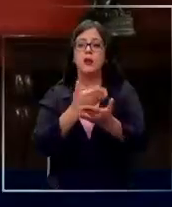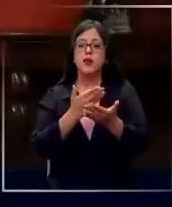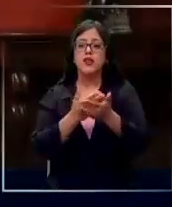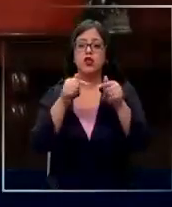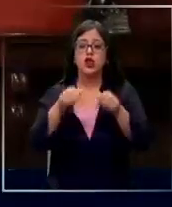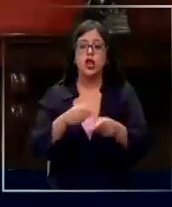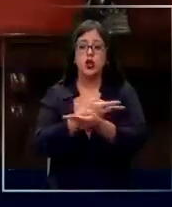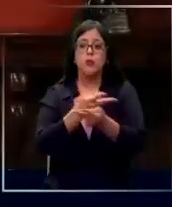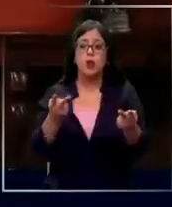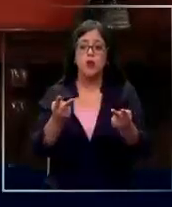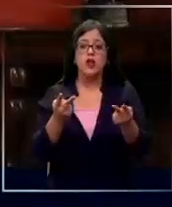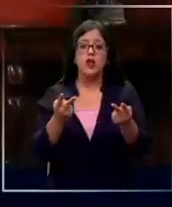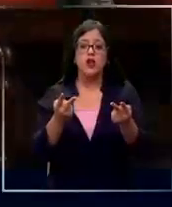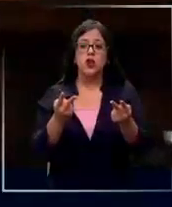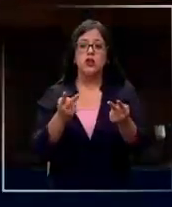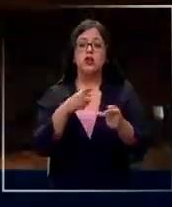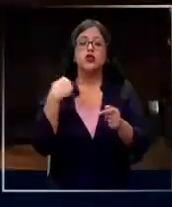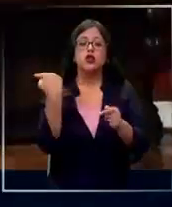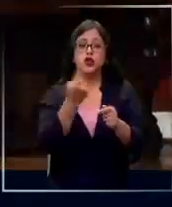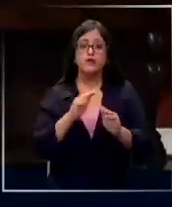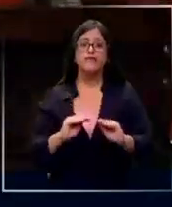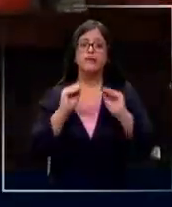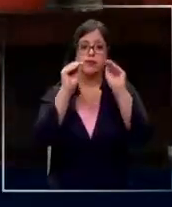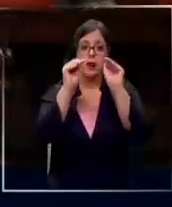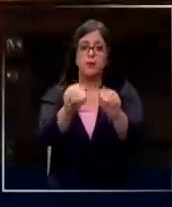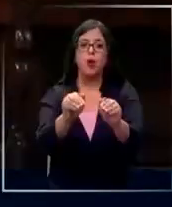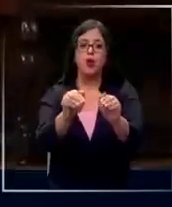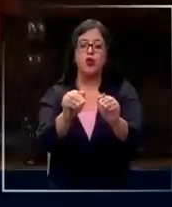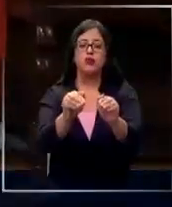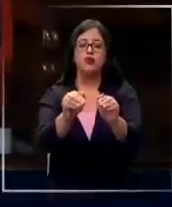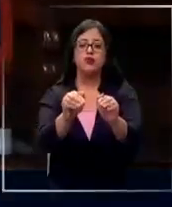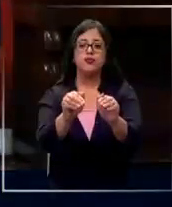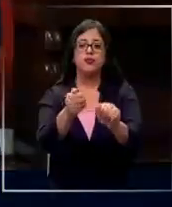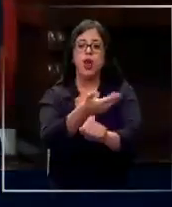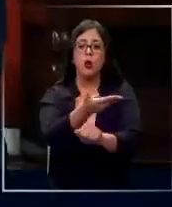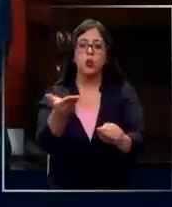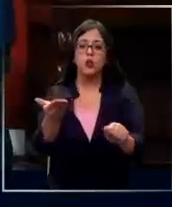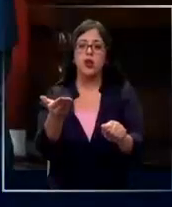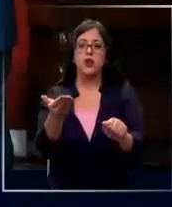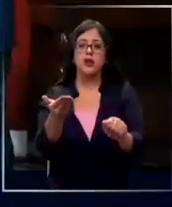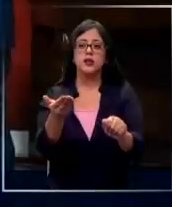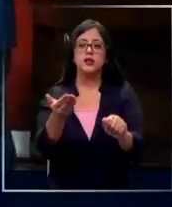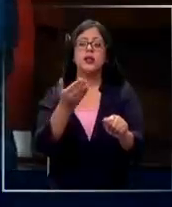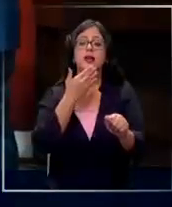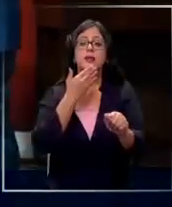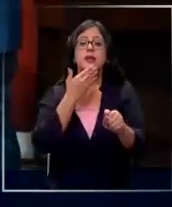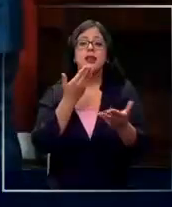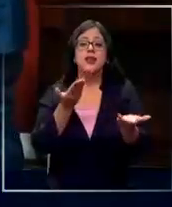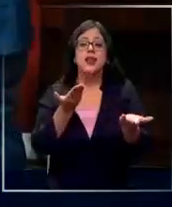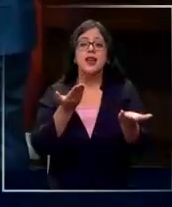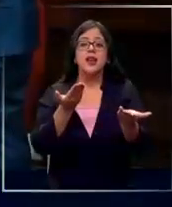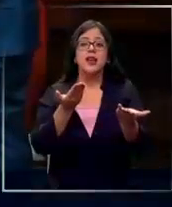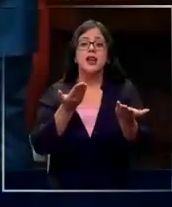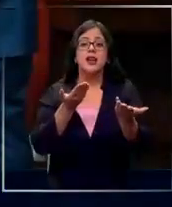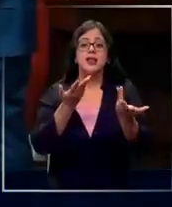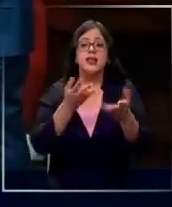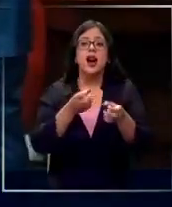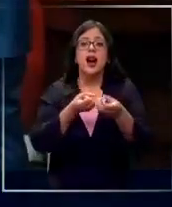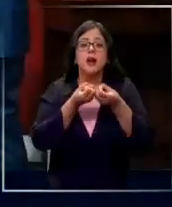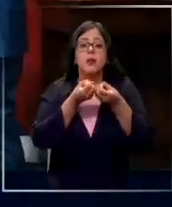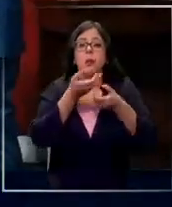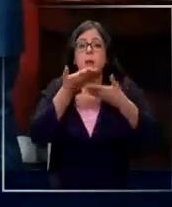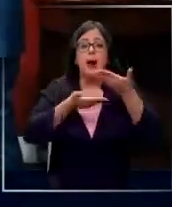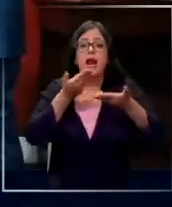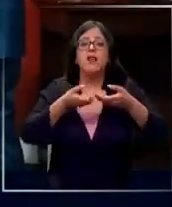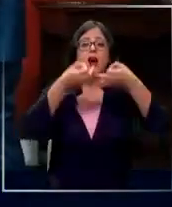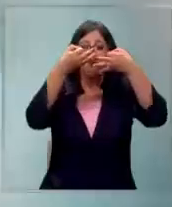que esto es público, que cuenta con todo nuestro apoyo, no solamente nuestra admiración y no solamente palabras de buena crianza, sino con todo